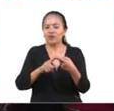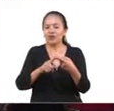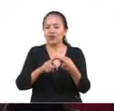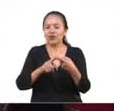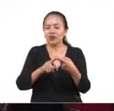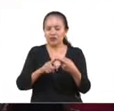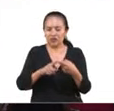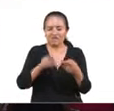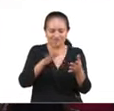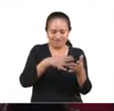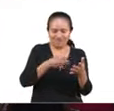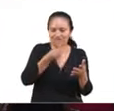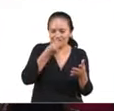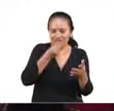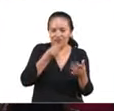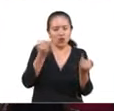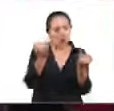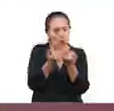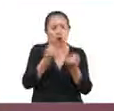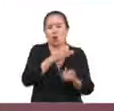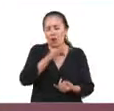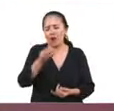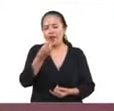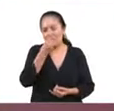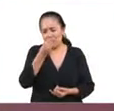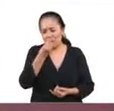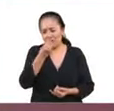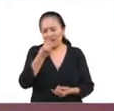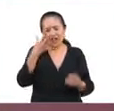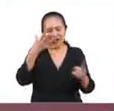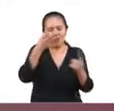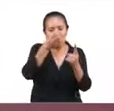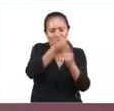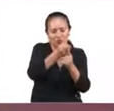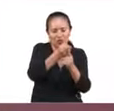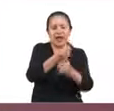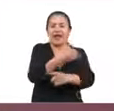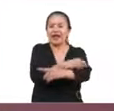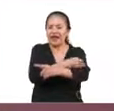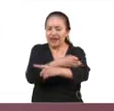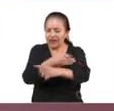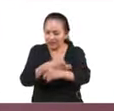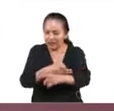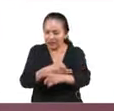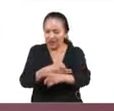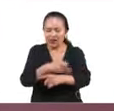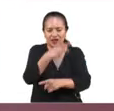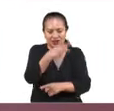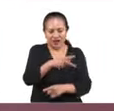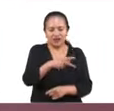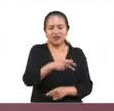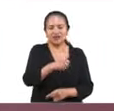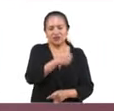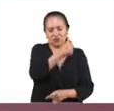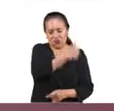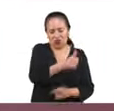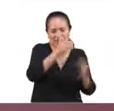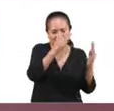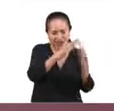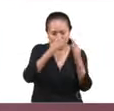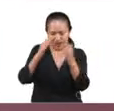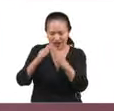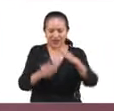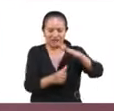tengan que comer. Ese es el principal objetivo, que las familias tengan alimento en su